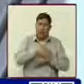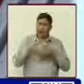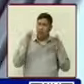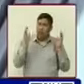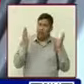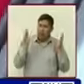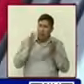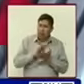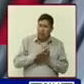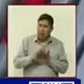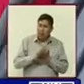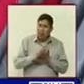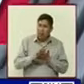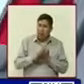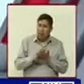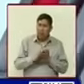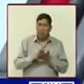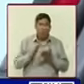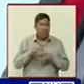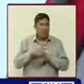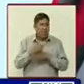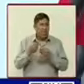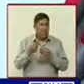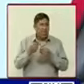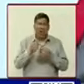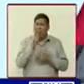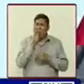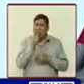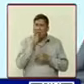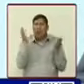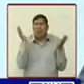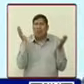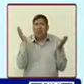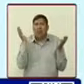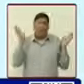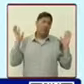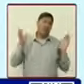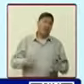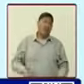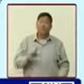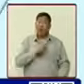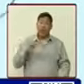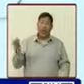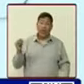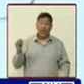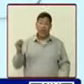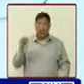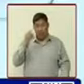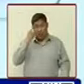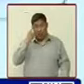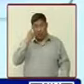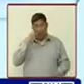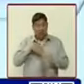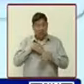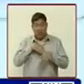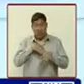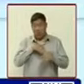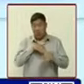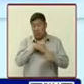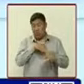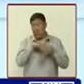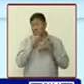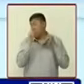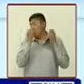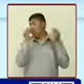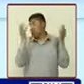parece de película. No sé si qué hay más. Si tierra, asfalto, agua. Terrible la calle. Sin contar el congestionamiento vehicular